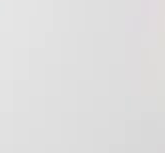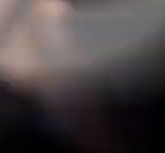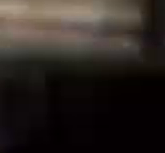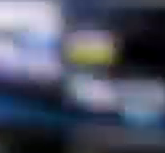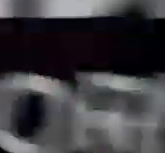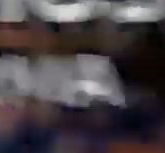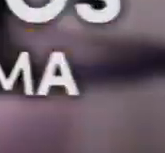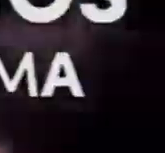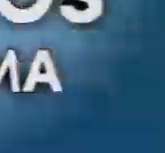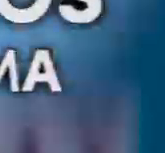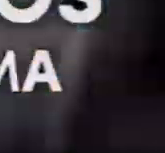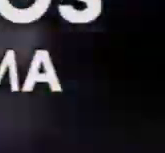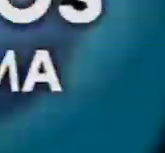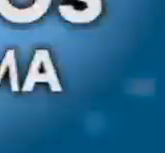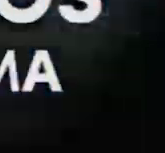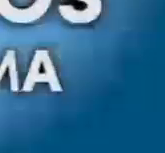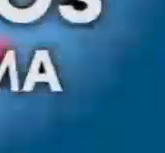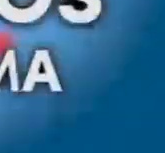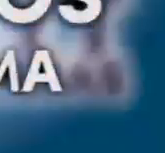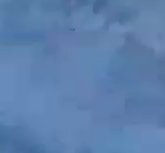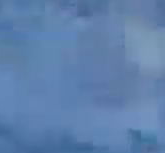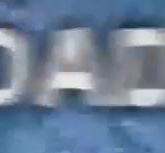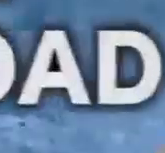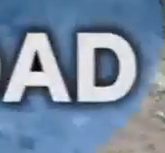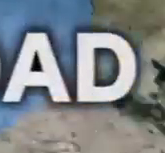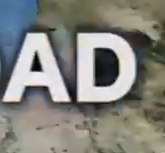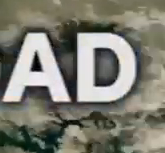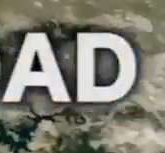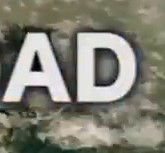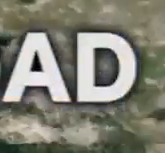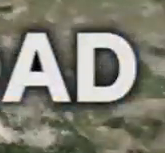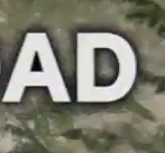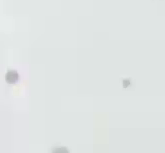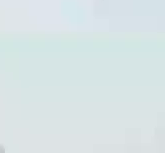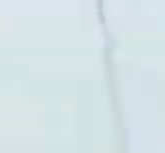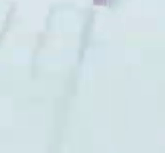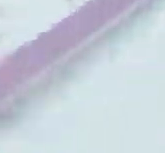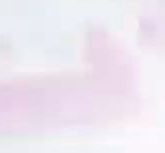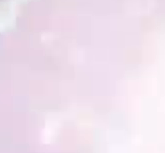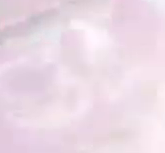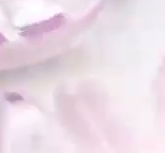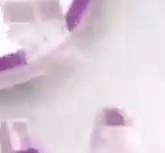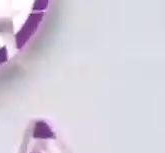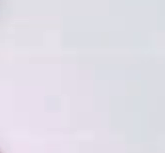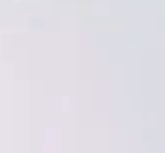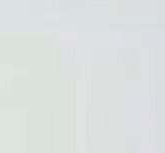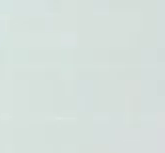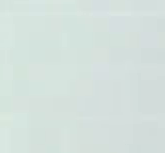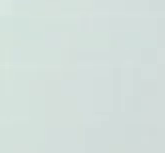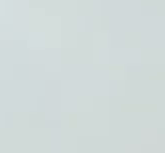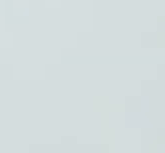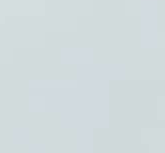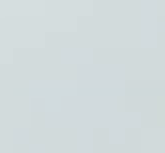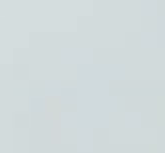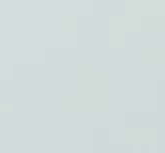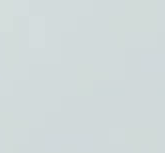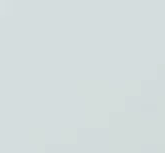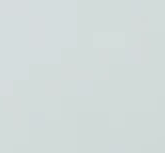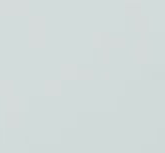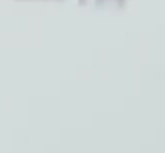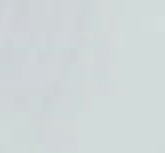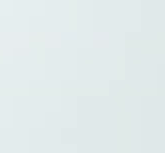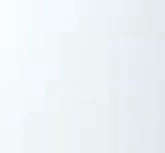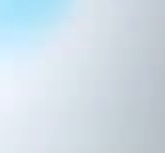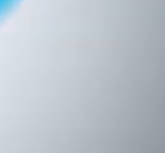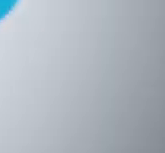Corazit, la única red de medios multiplataforma con mayor cobertura en la entidad. Tlaxcala Televisión,